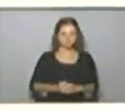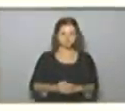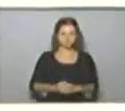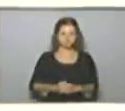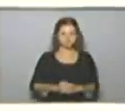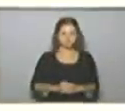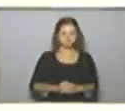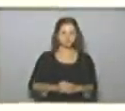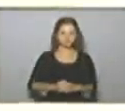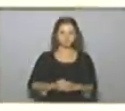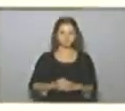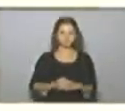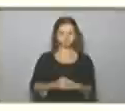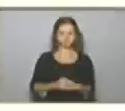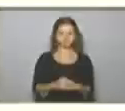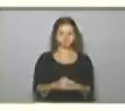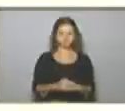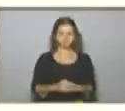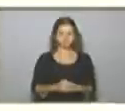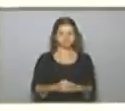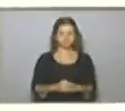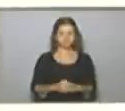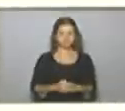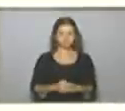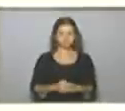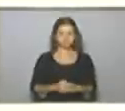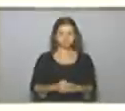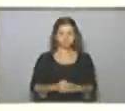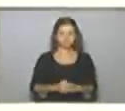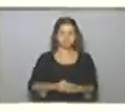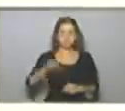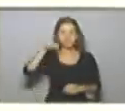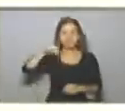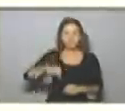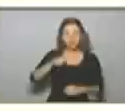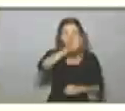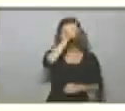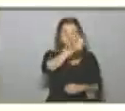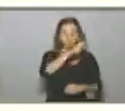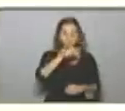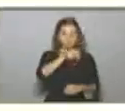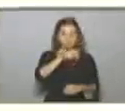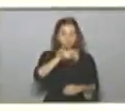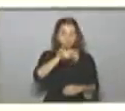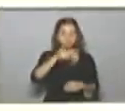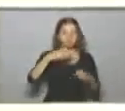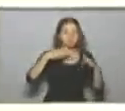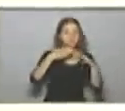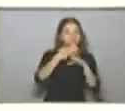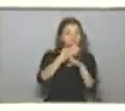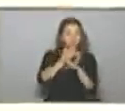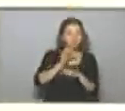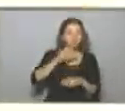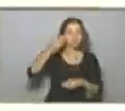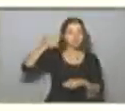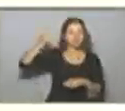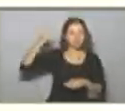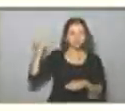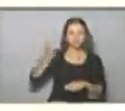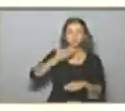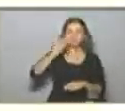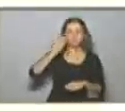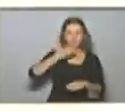Pacificare et coadunare vinieris, qui vives et regnas in secula seculor.